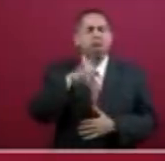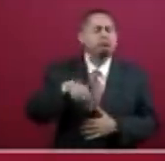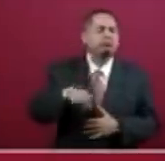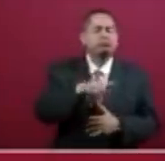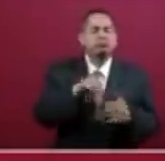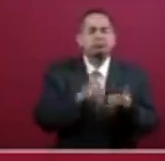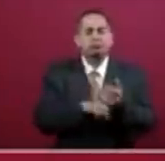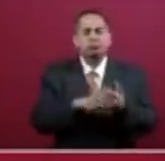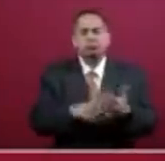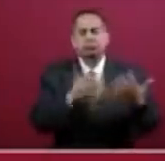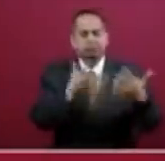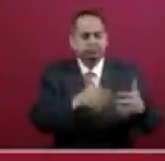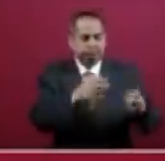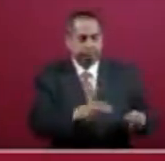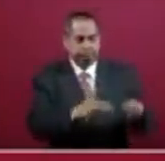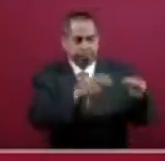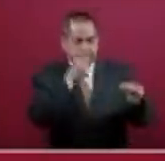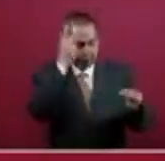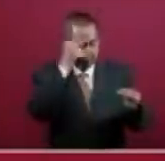los empresarios,